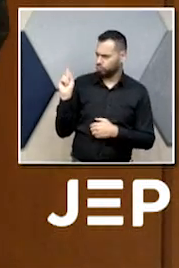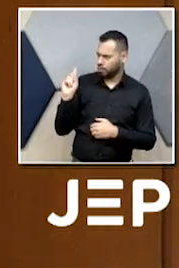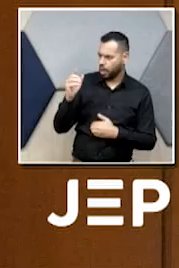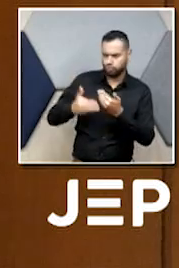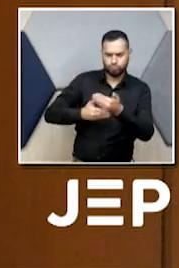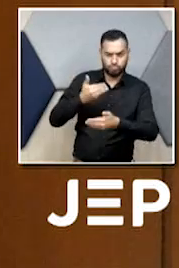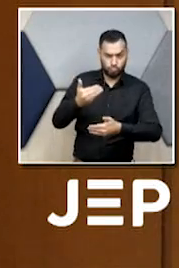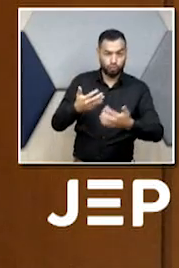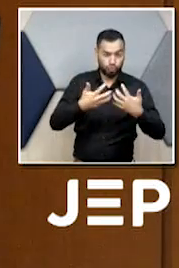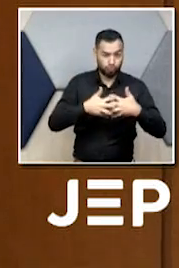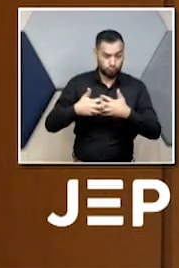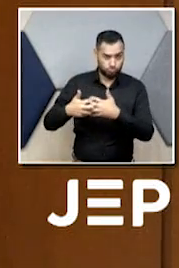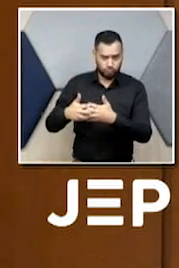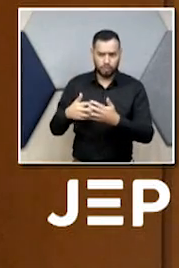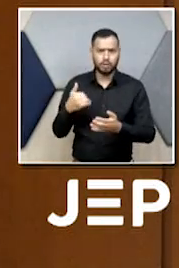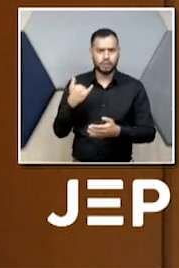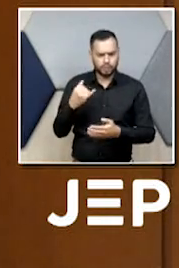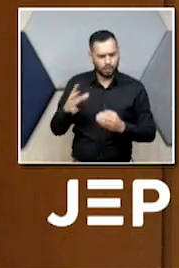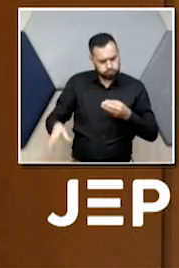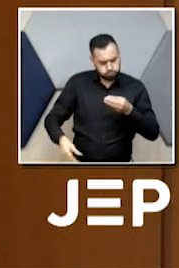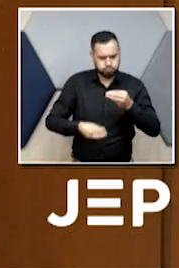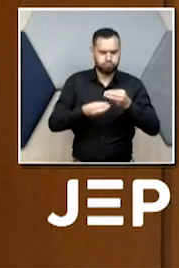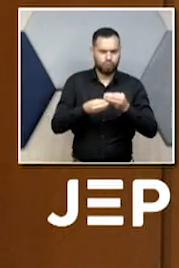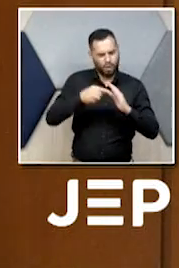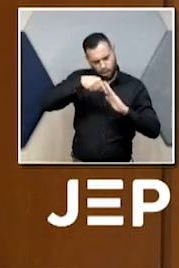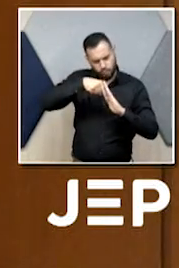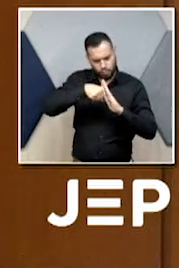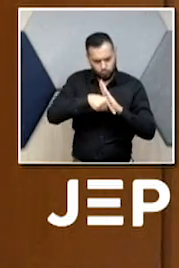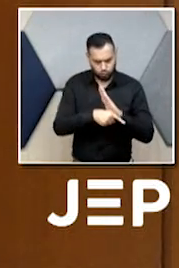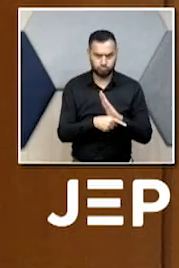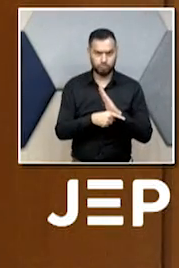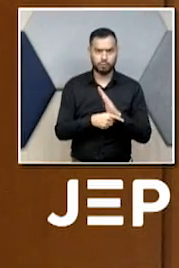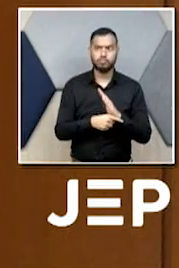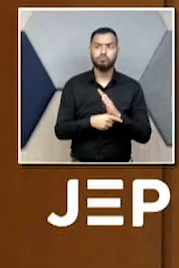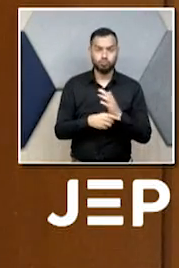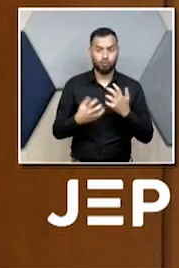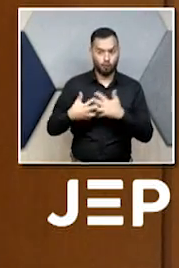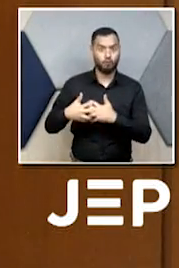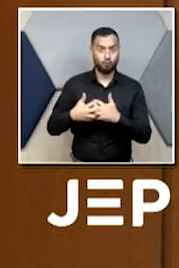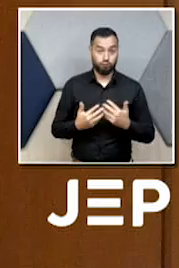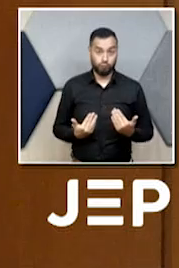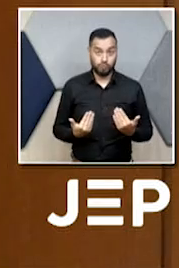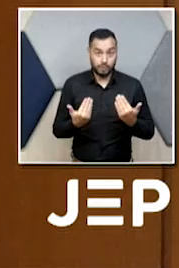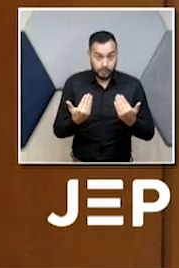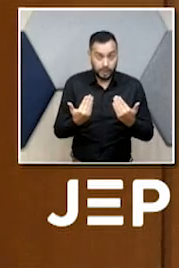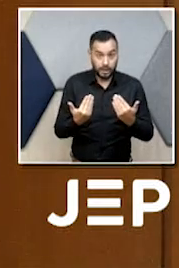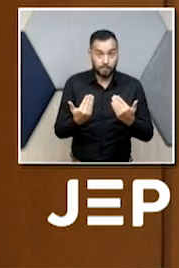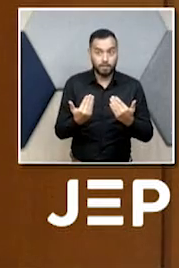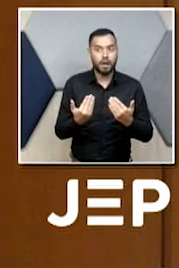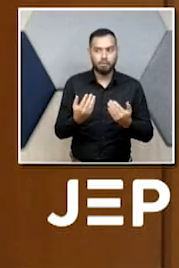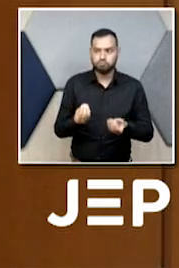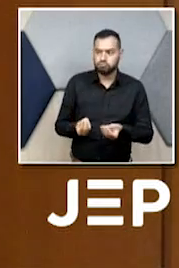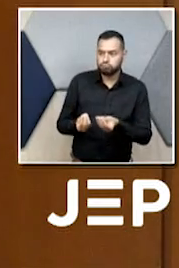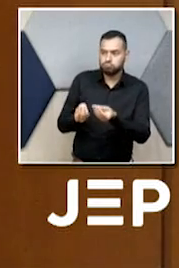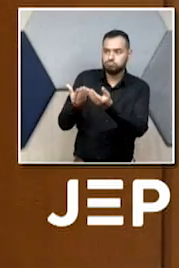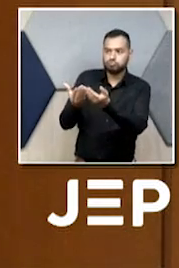se ha complementado, se ha profundizado, que es muy funcional, lo ponemos a disposición de la